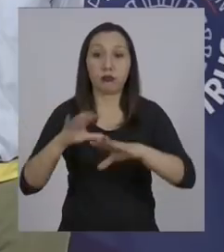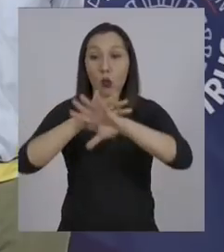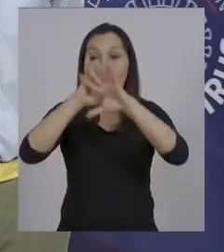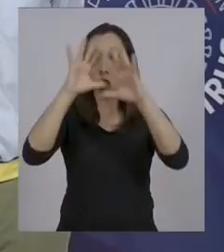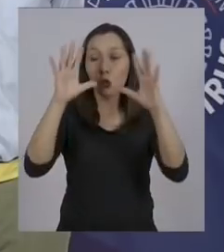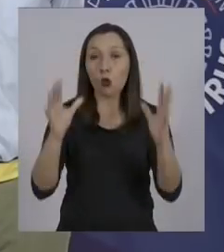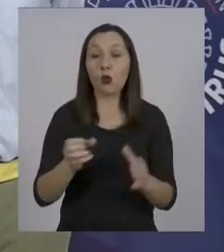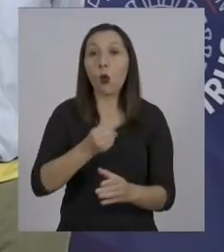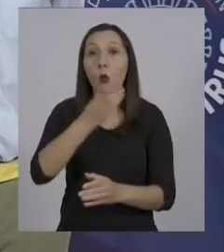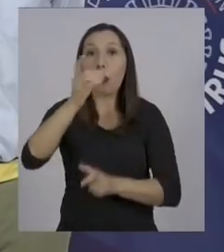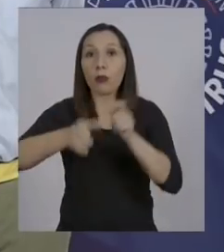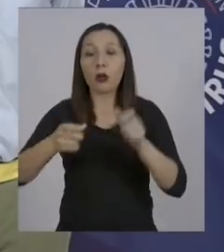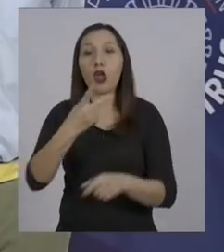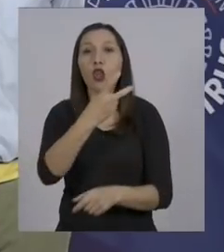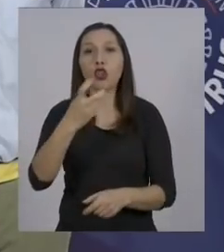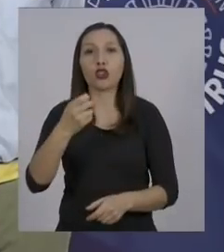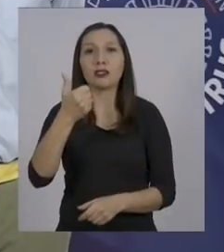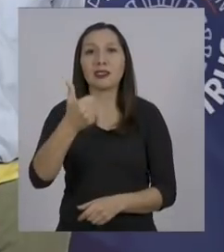mundo